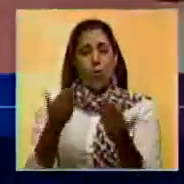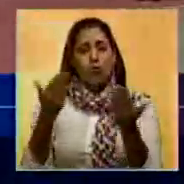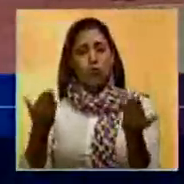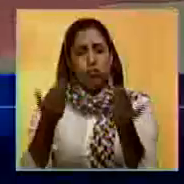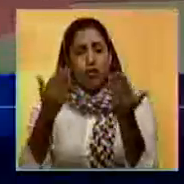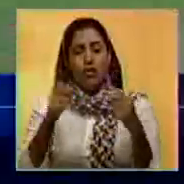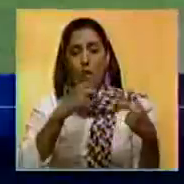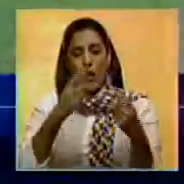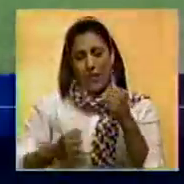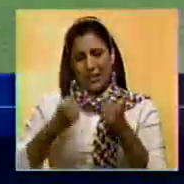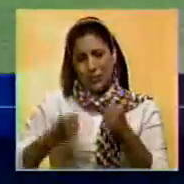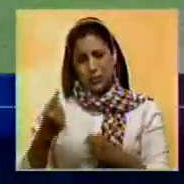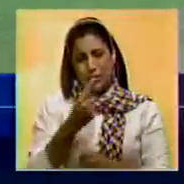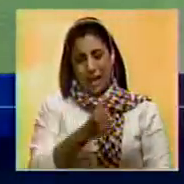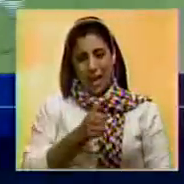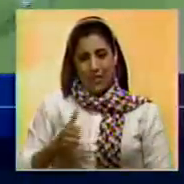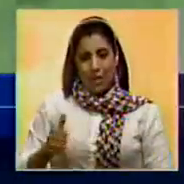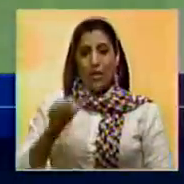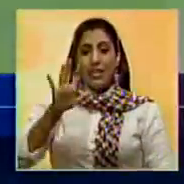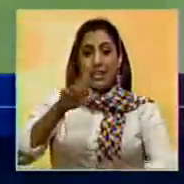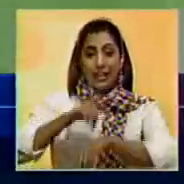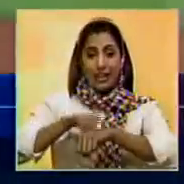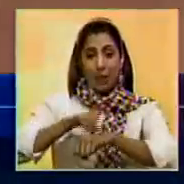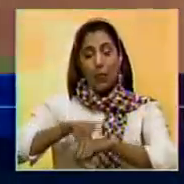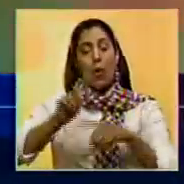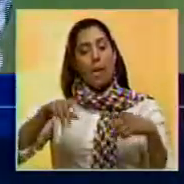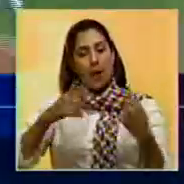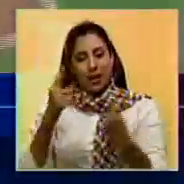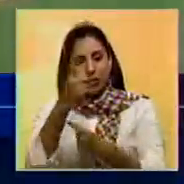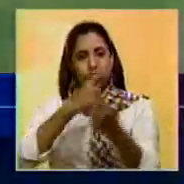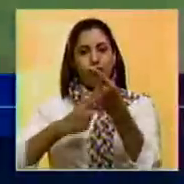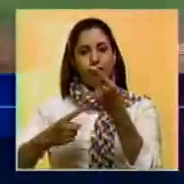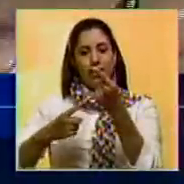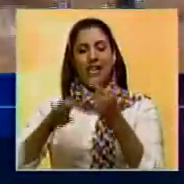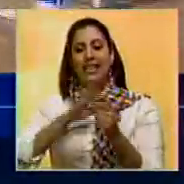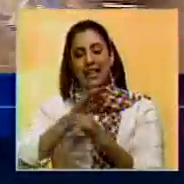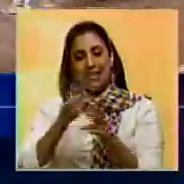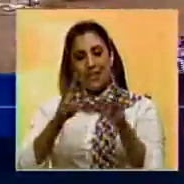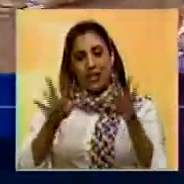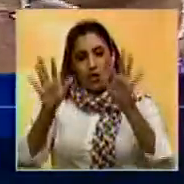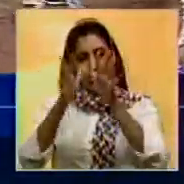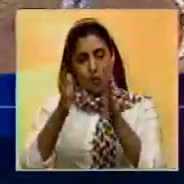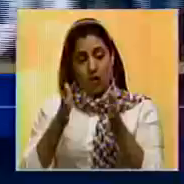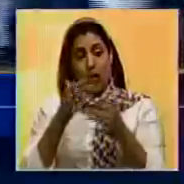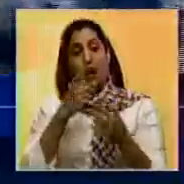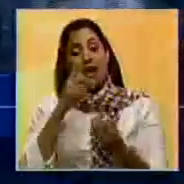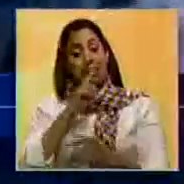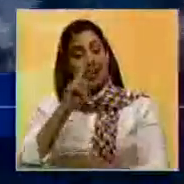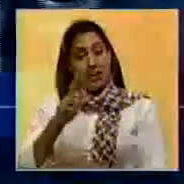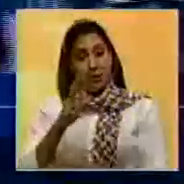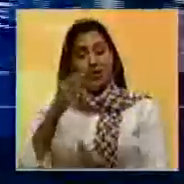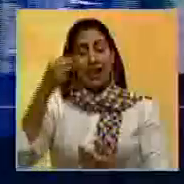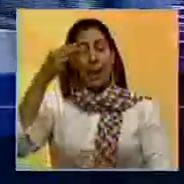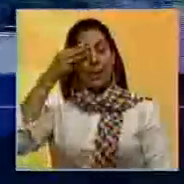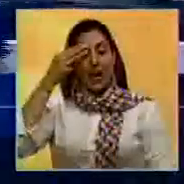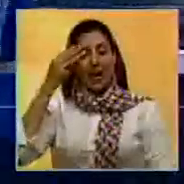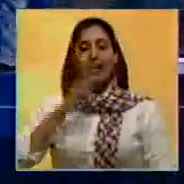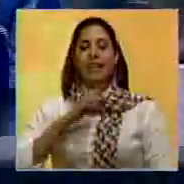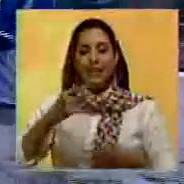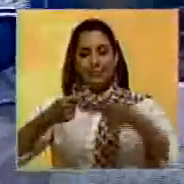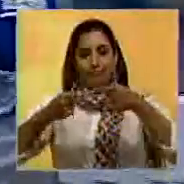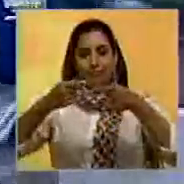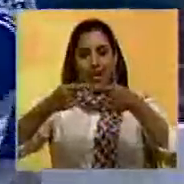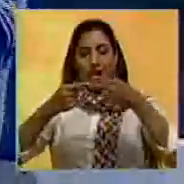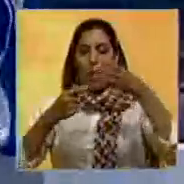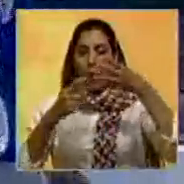impulsando una carrera cada uno en el 5º inning para darle la vuelta al marcador y llevarse la victoria. Con el resultado, Magallanes quedó empatado